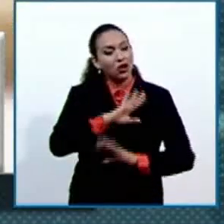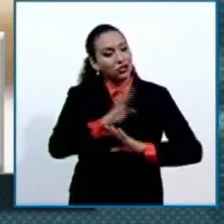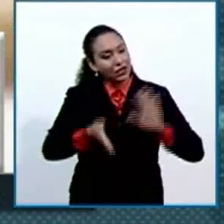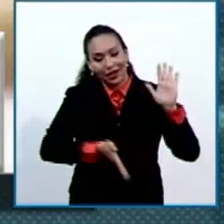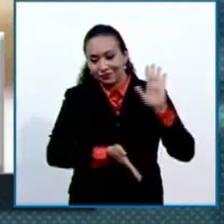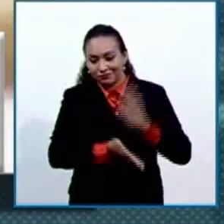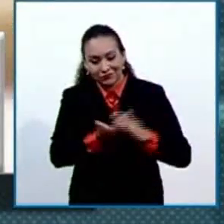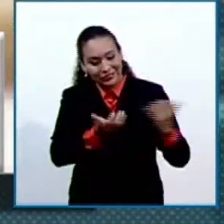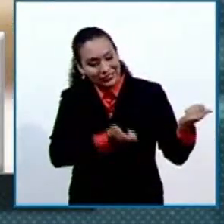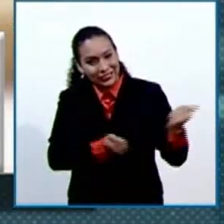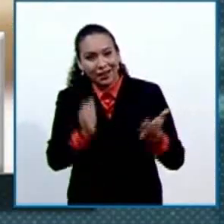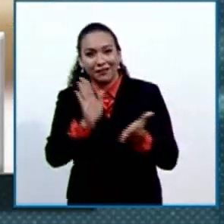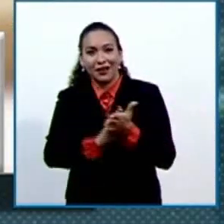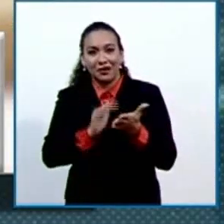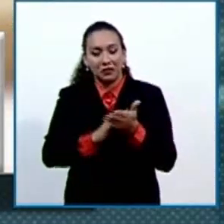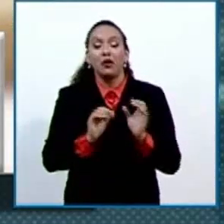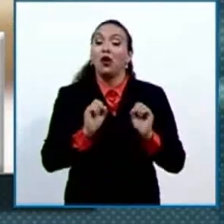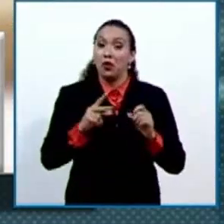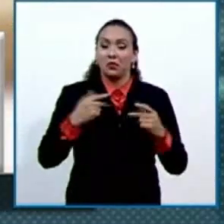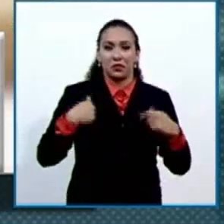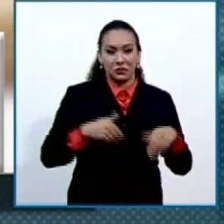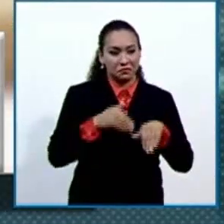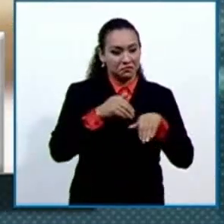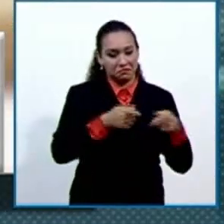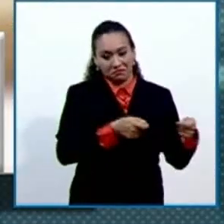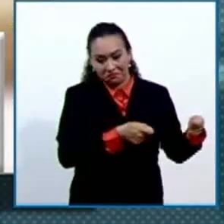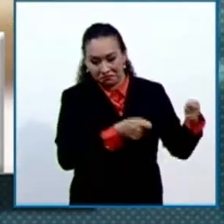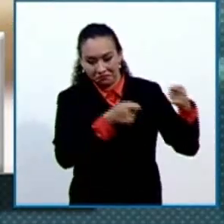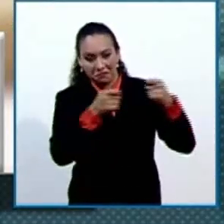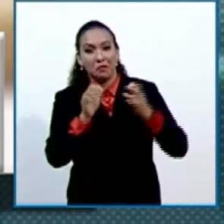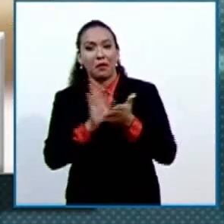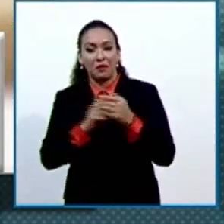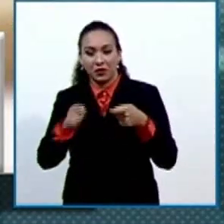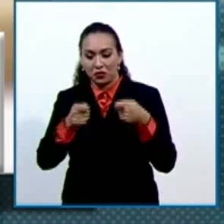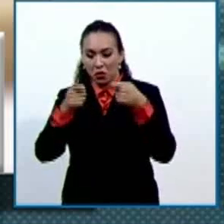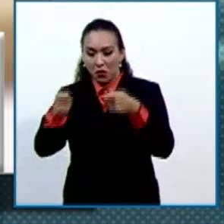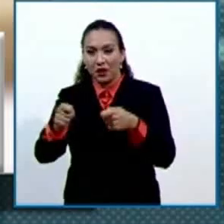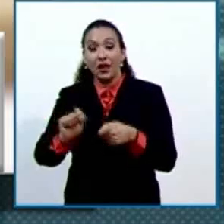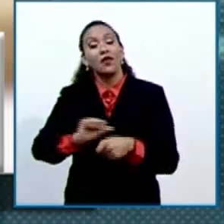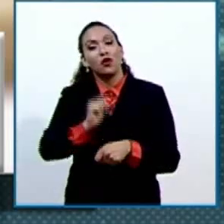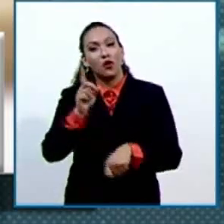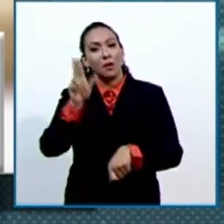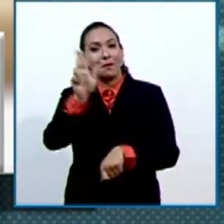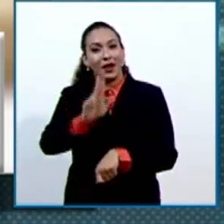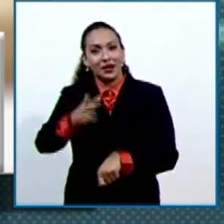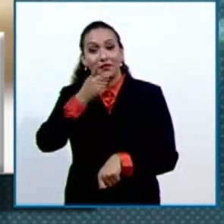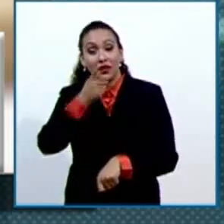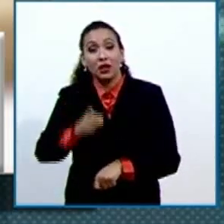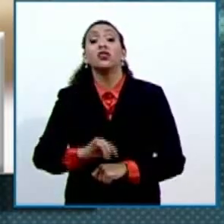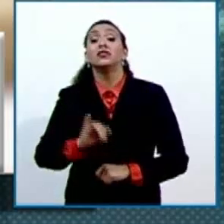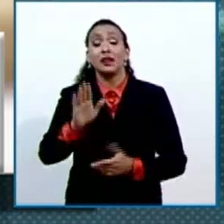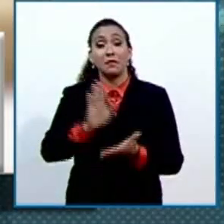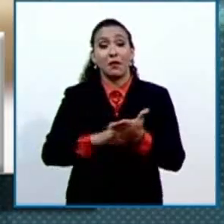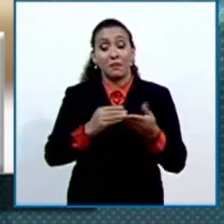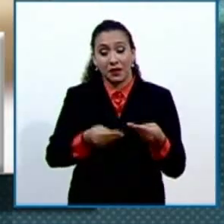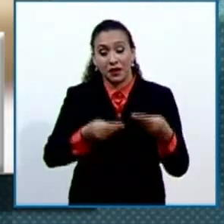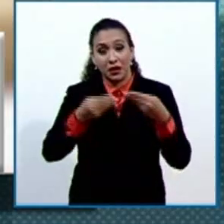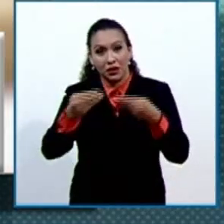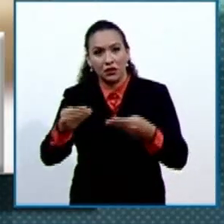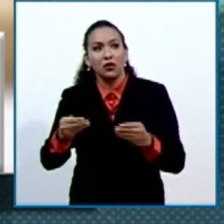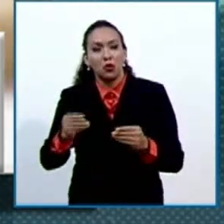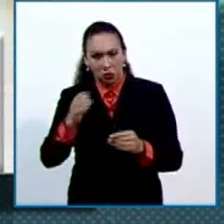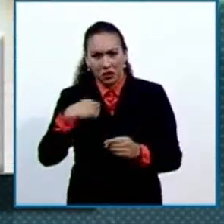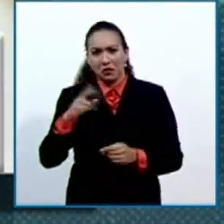documentos. Y cuando llegué a migración, al otro día, martes, me dijeron venga y deposite su documento.